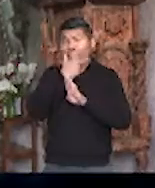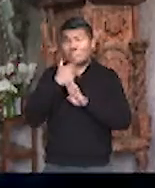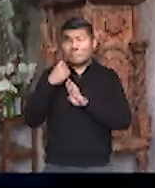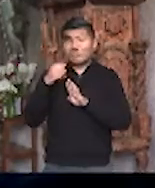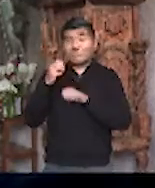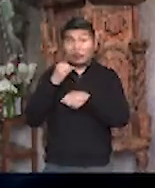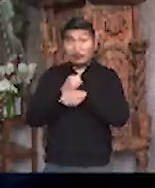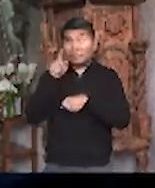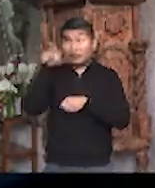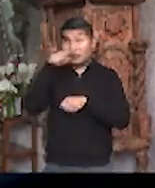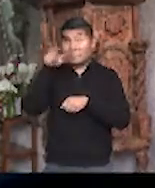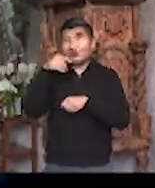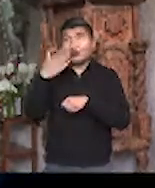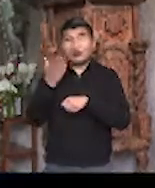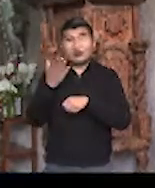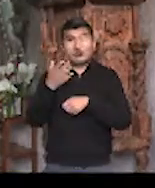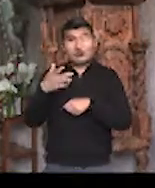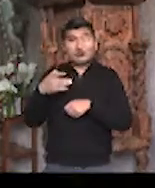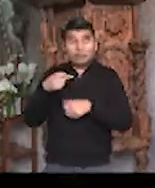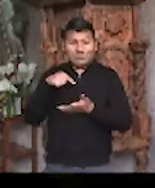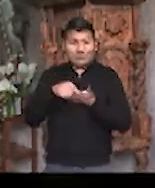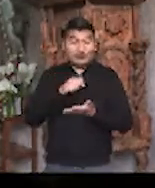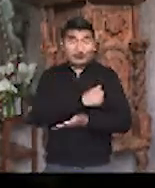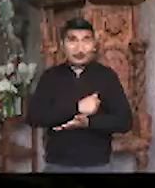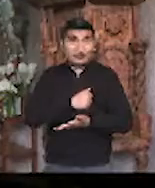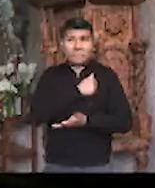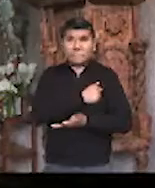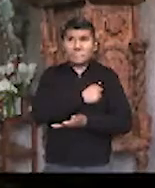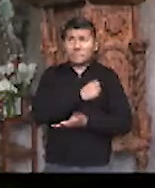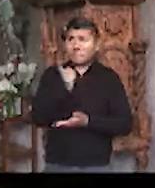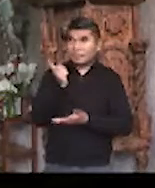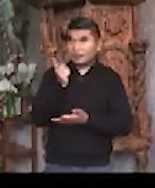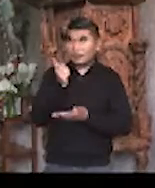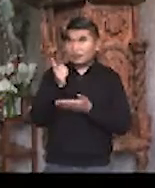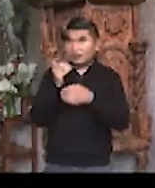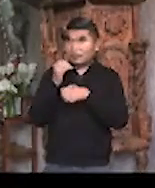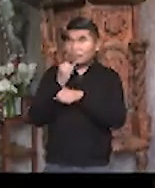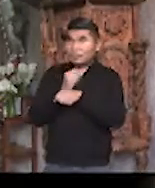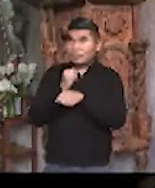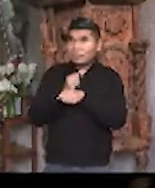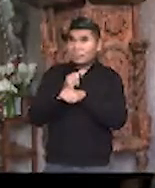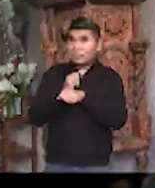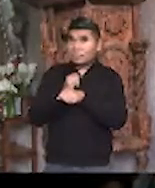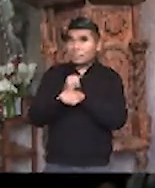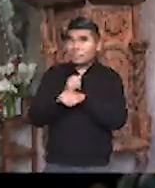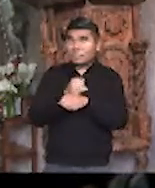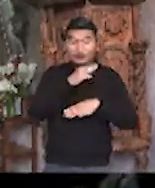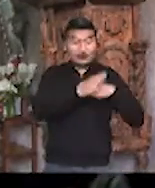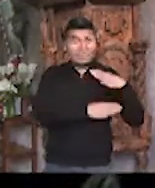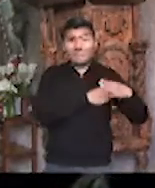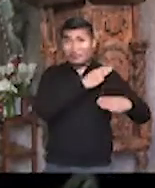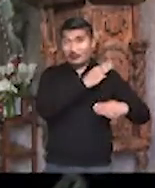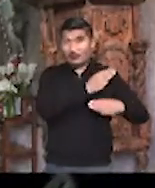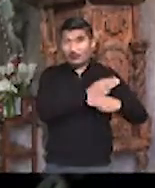hemos tenido esa actitud de pasar de lo ordinario de nuestra vida